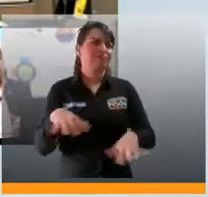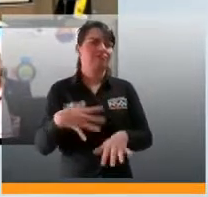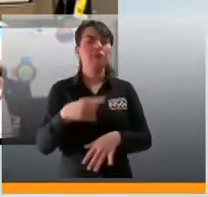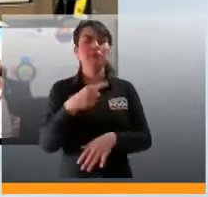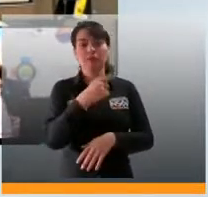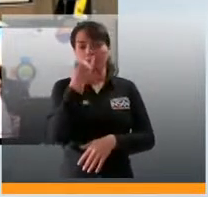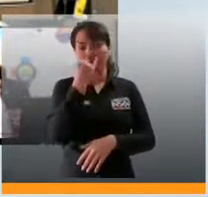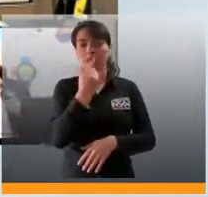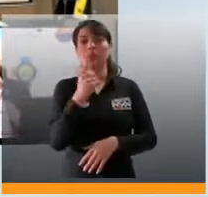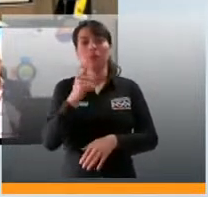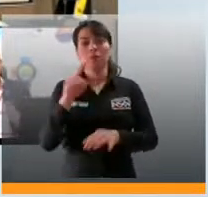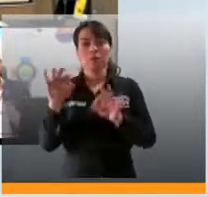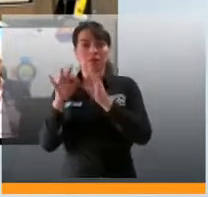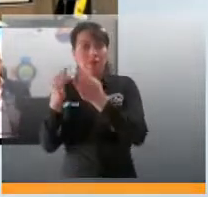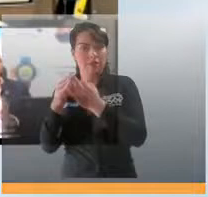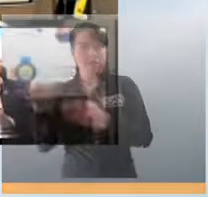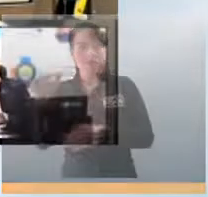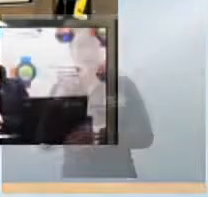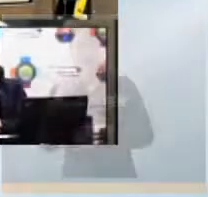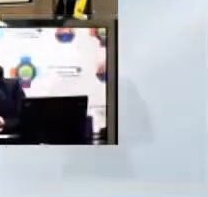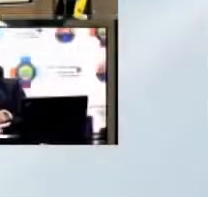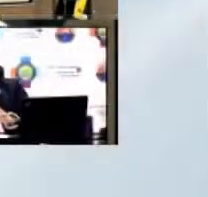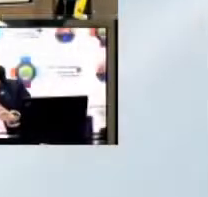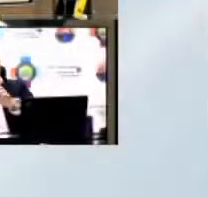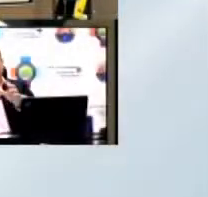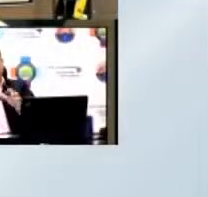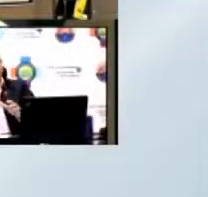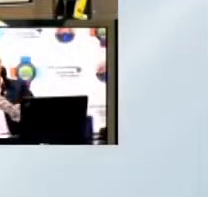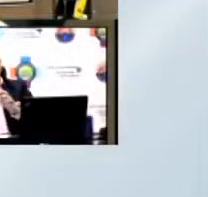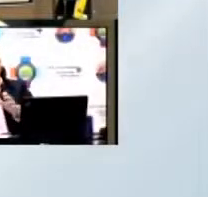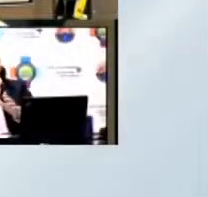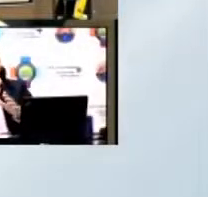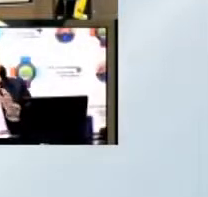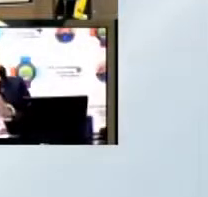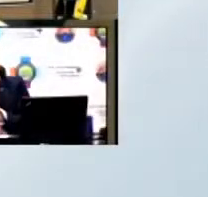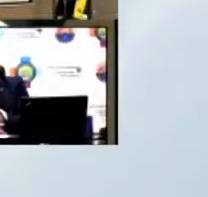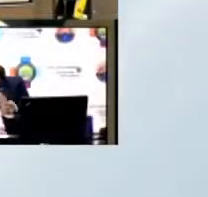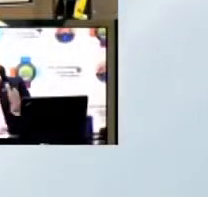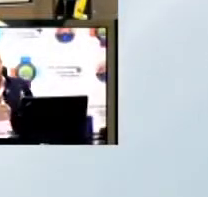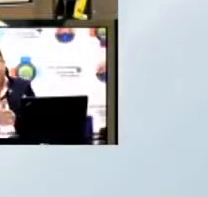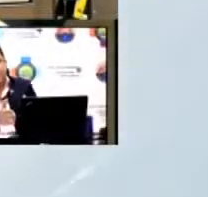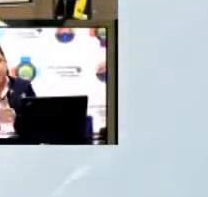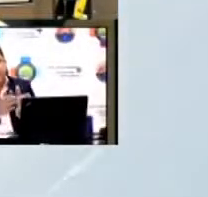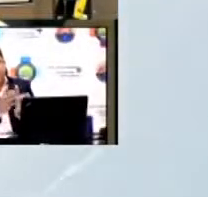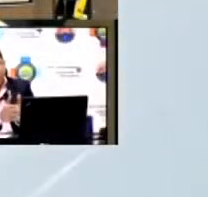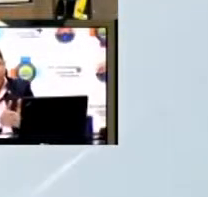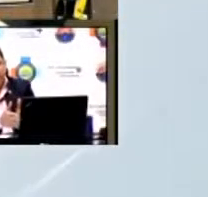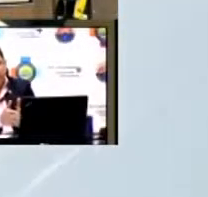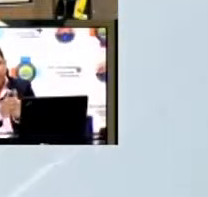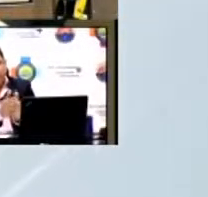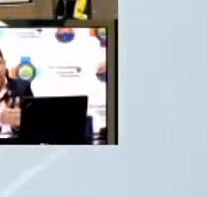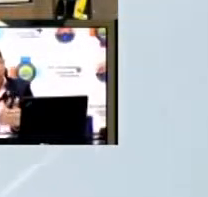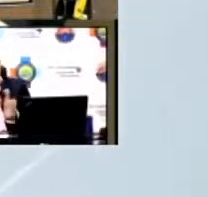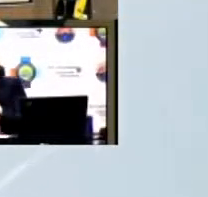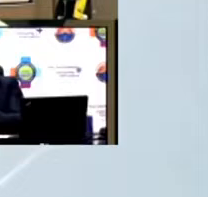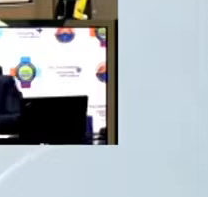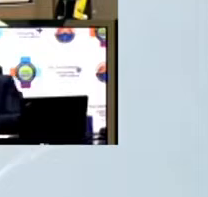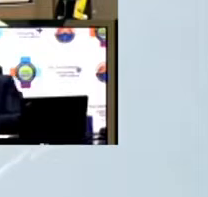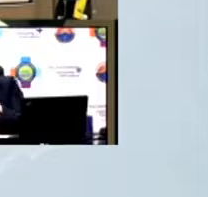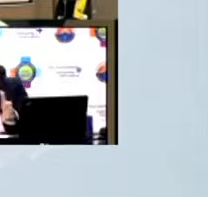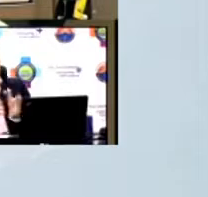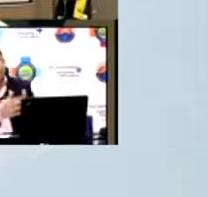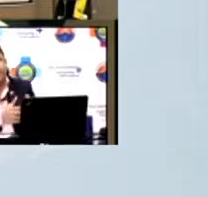familias hacen en su casa con bombas figuras de Aliet y le ponen la toga y todo, y sienten como si el robot